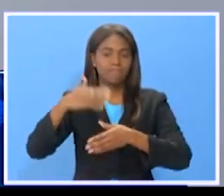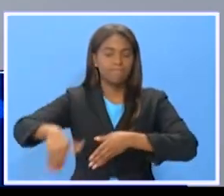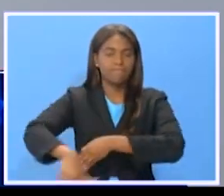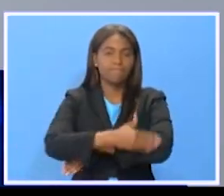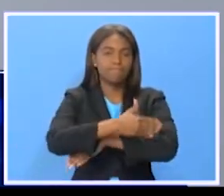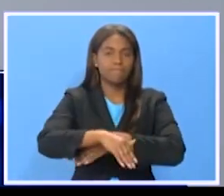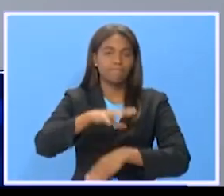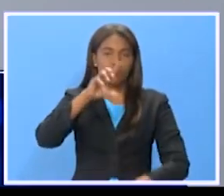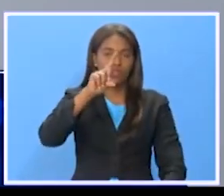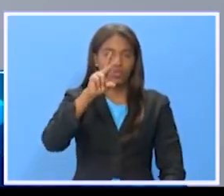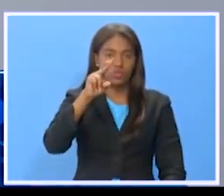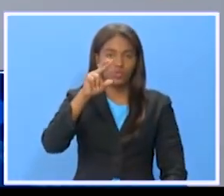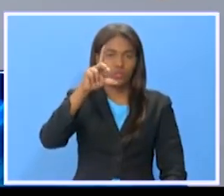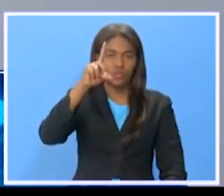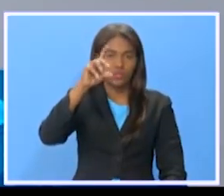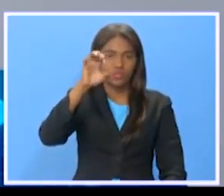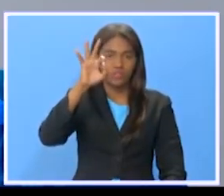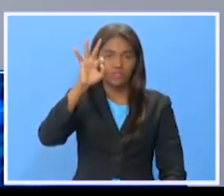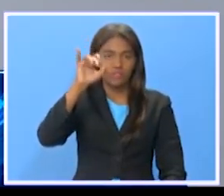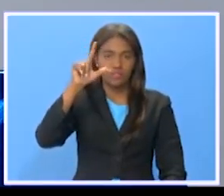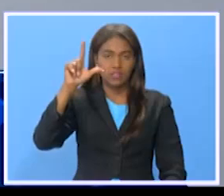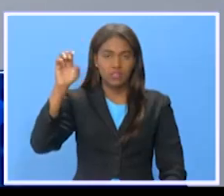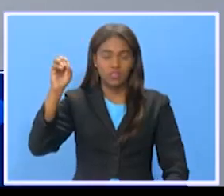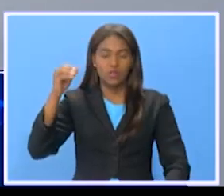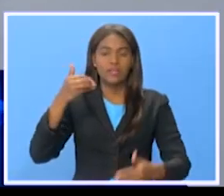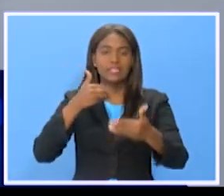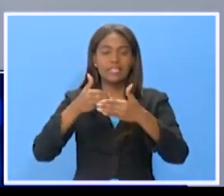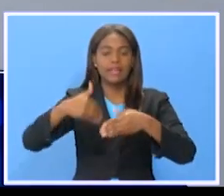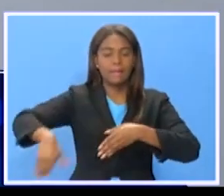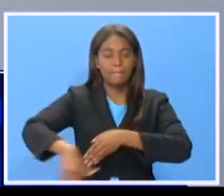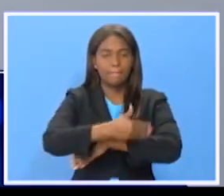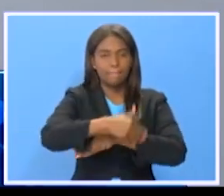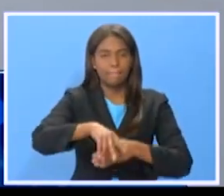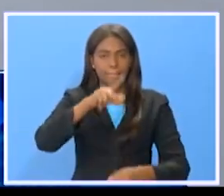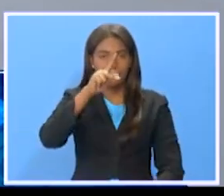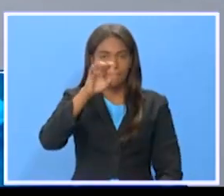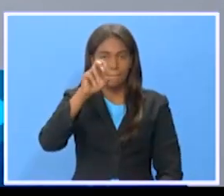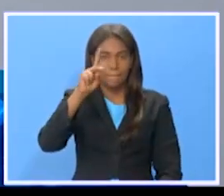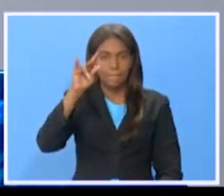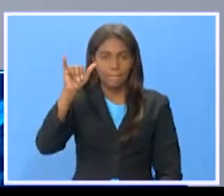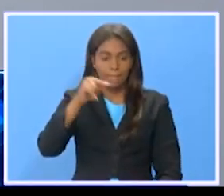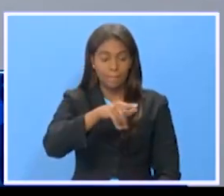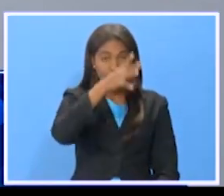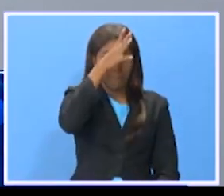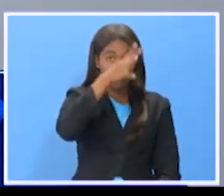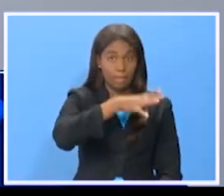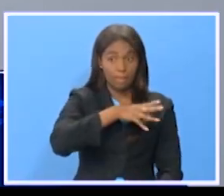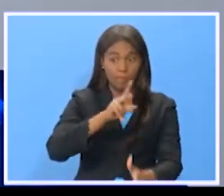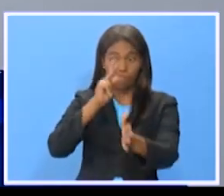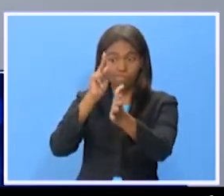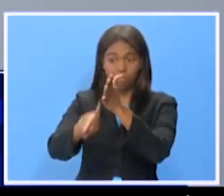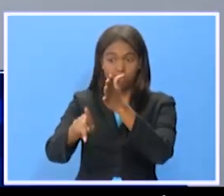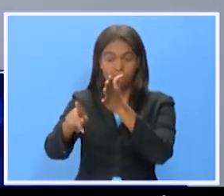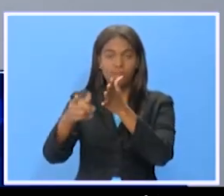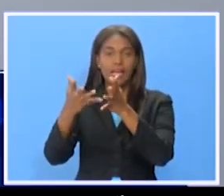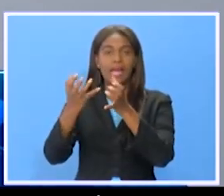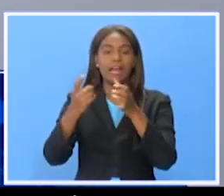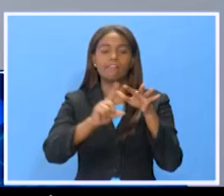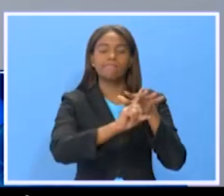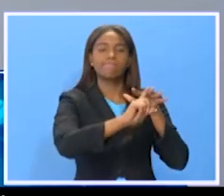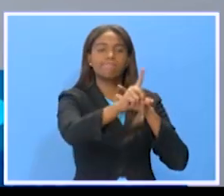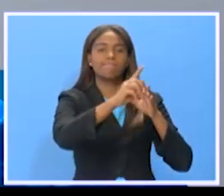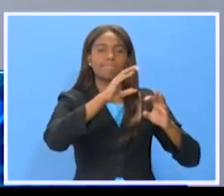de Filló, próximo a la Kennedy, donde el presunto autor de este hecho escapaba a bordo